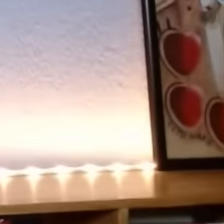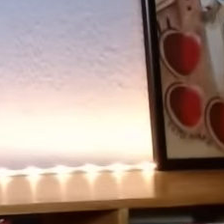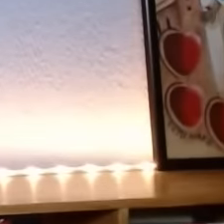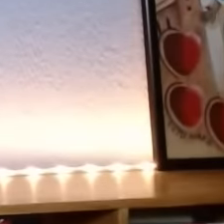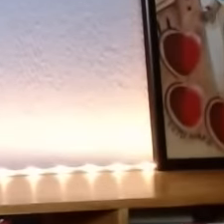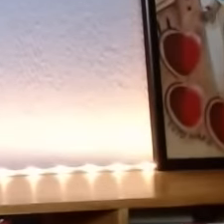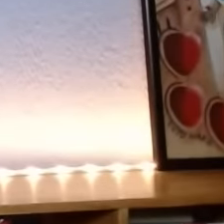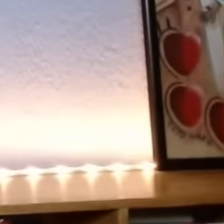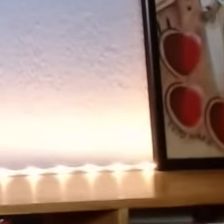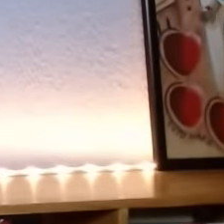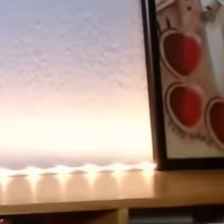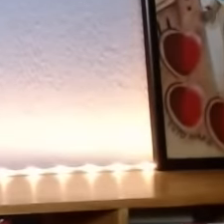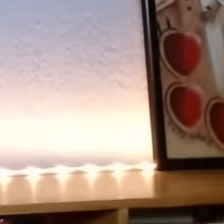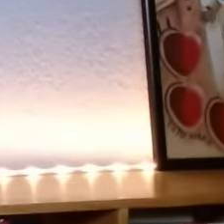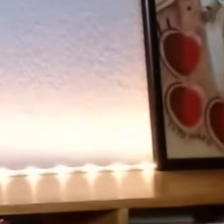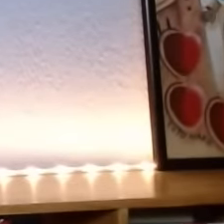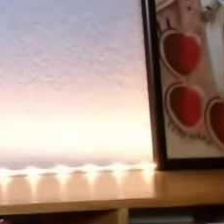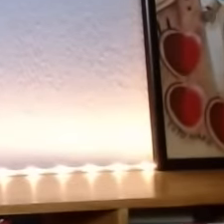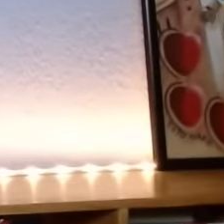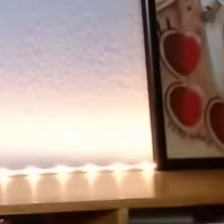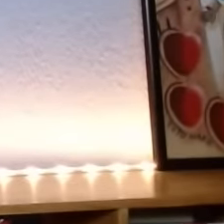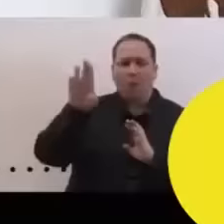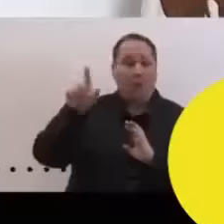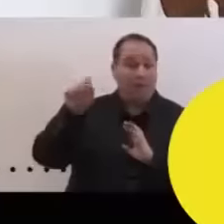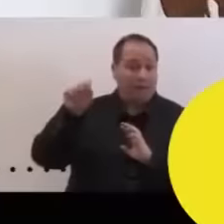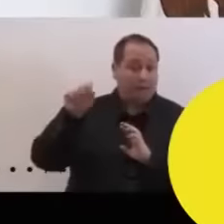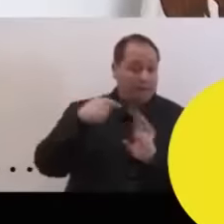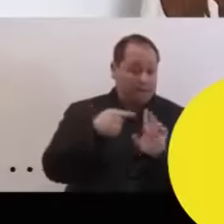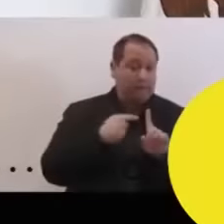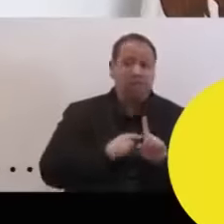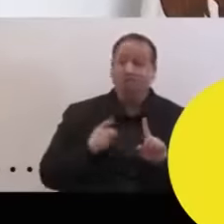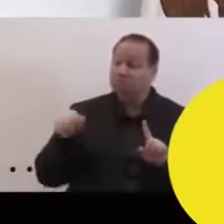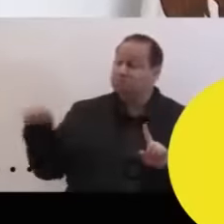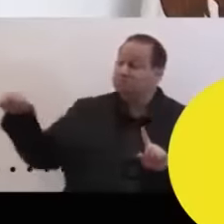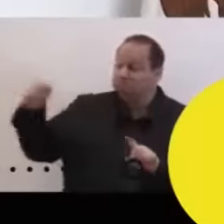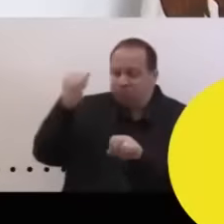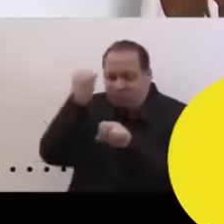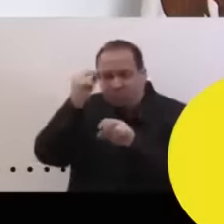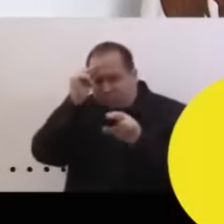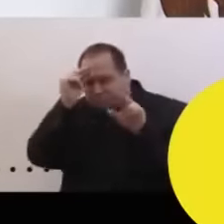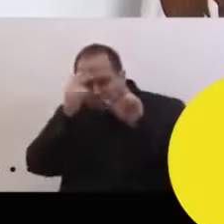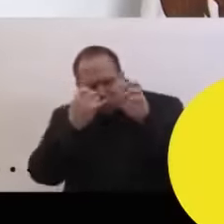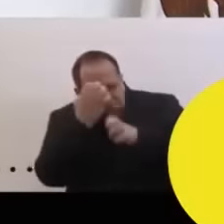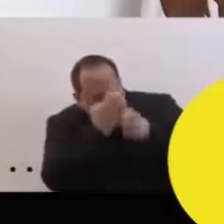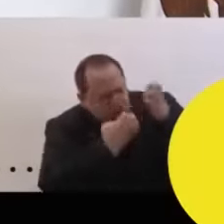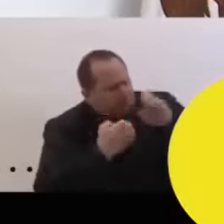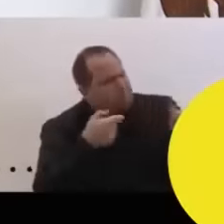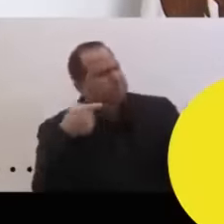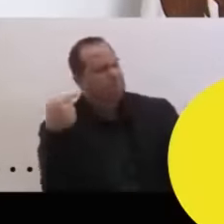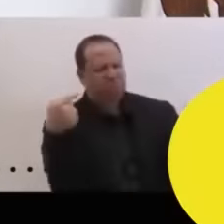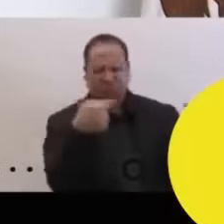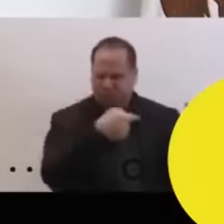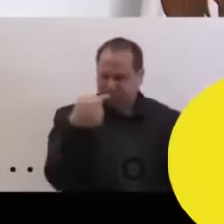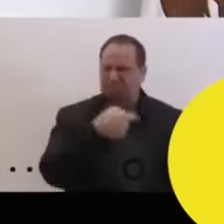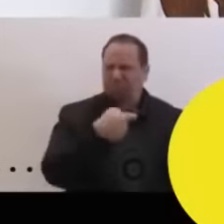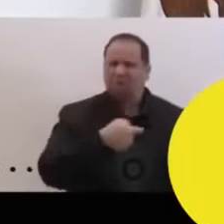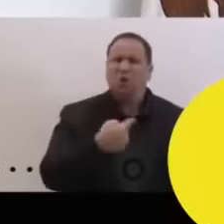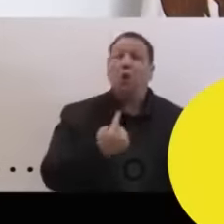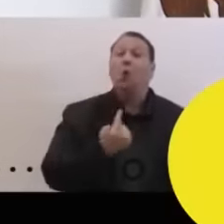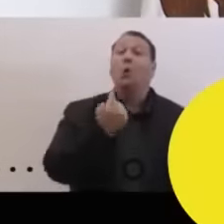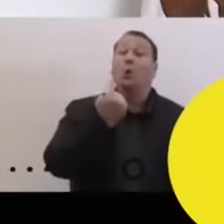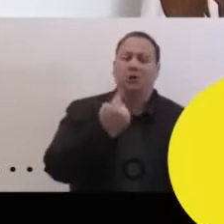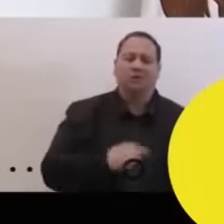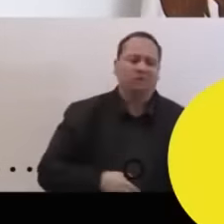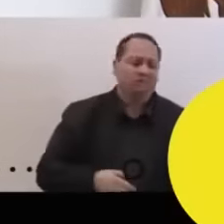no precisó el número de detenidos total. Nuestras instituciones de inteligencia lo identifican como uno de